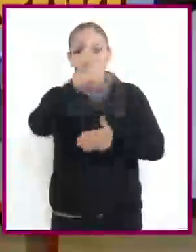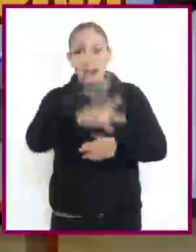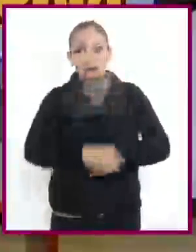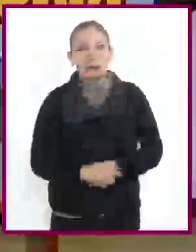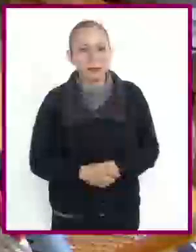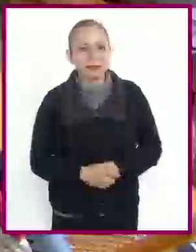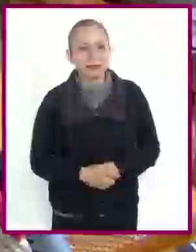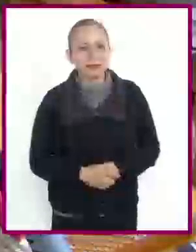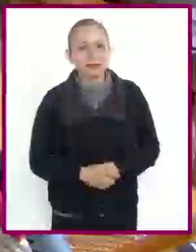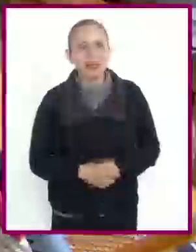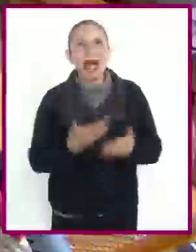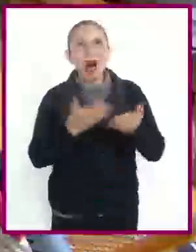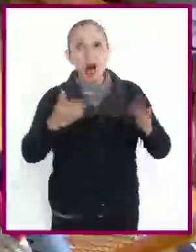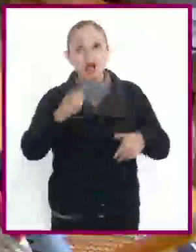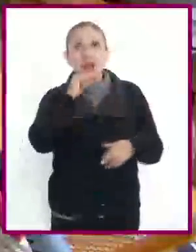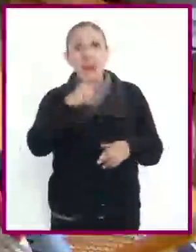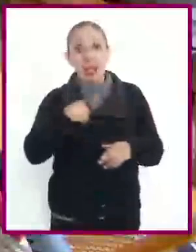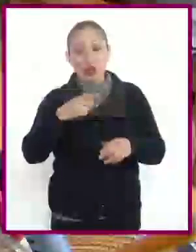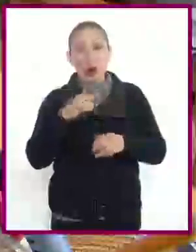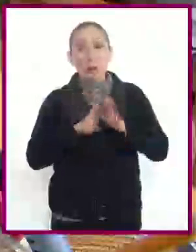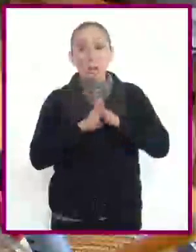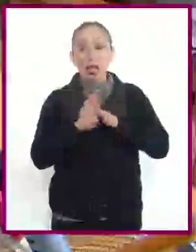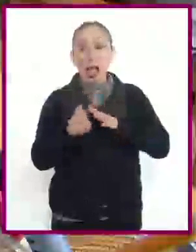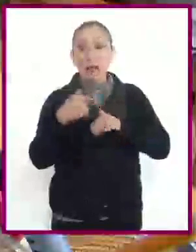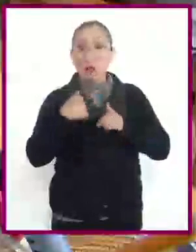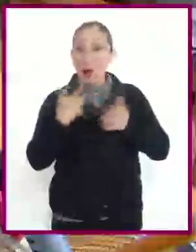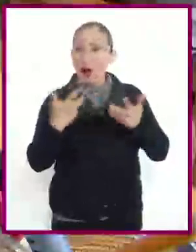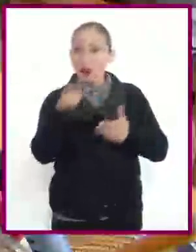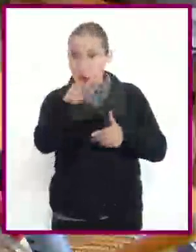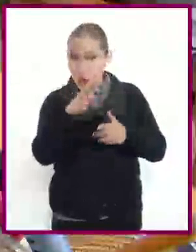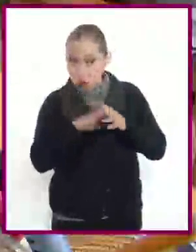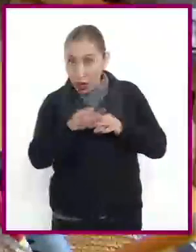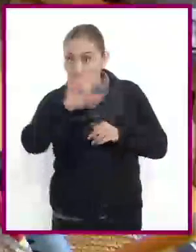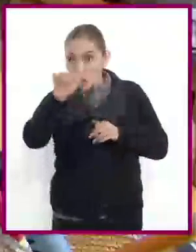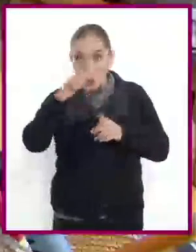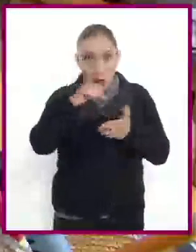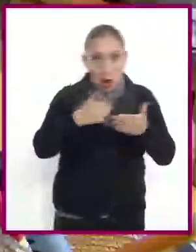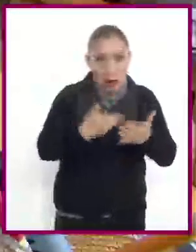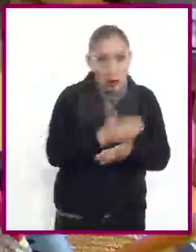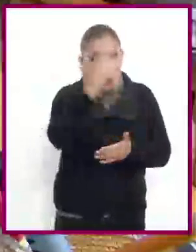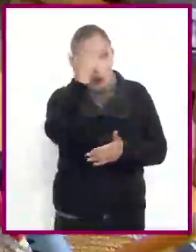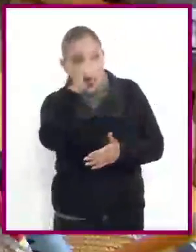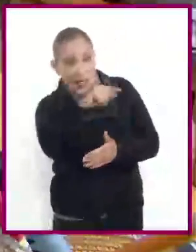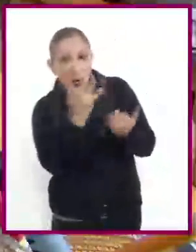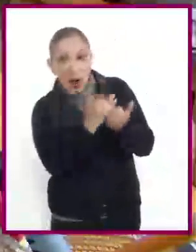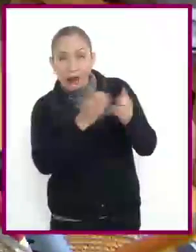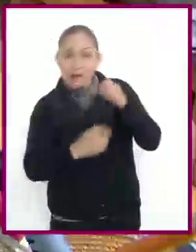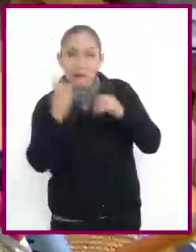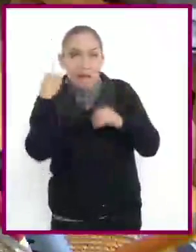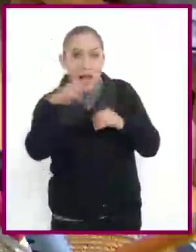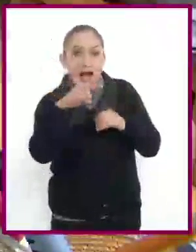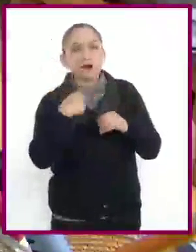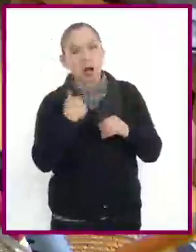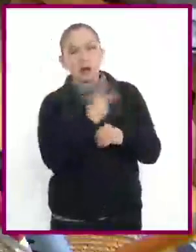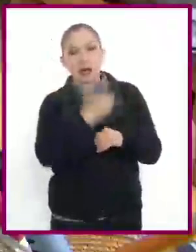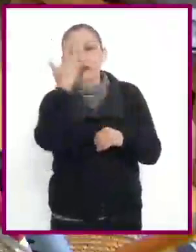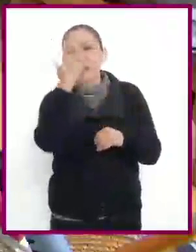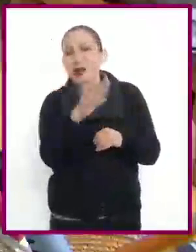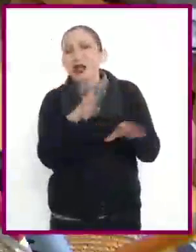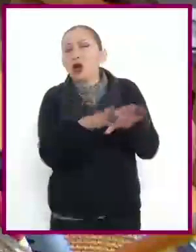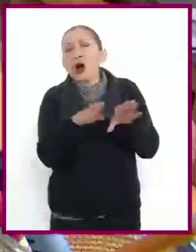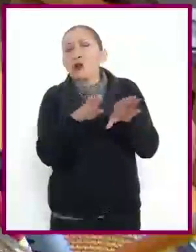porque en su pueblo no había la atención médica que su hermano enfermo necesitaba. Mis padres se conocieron en Puebla. Ahí nací y